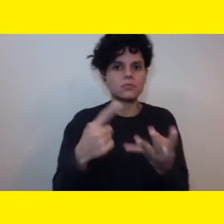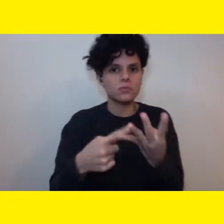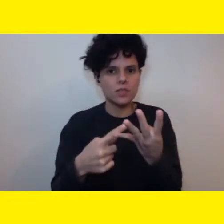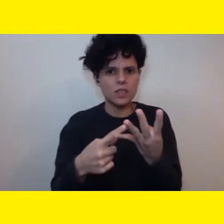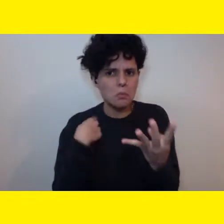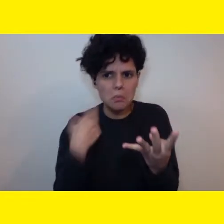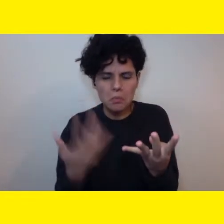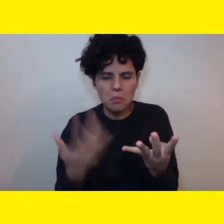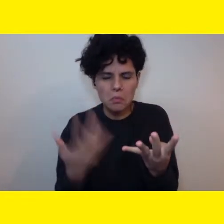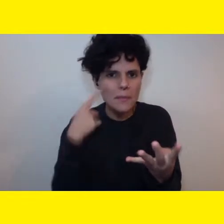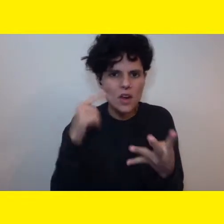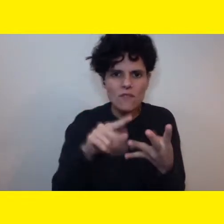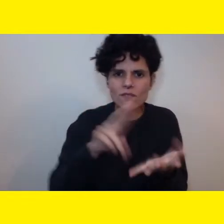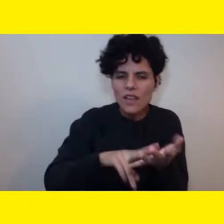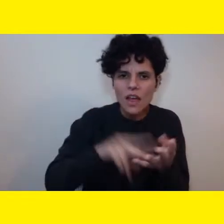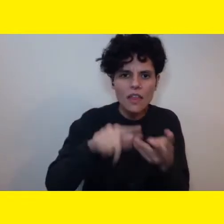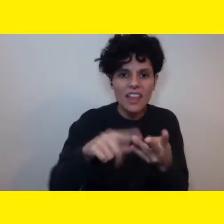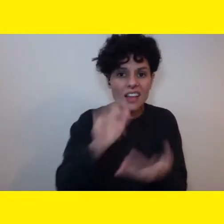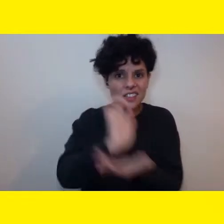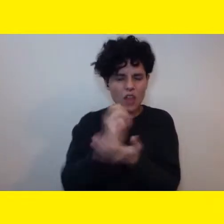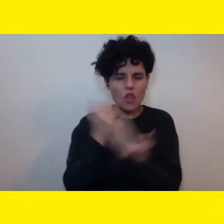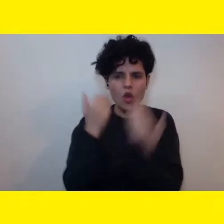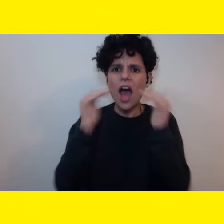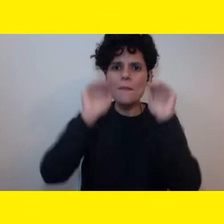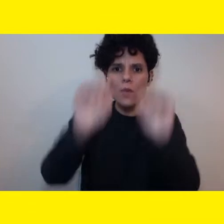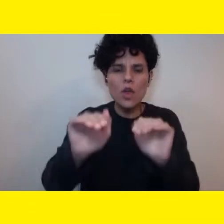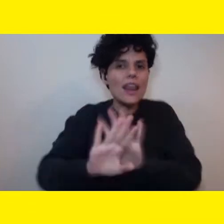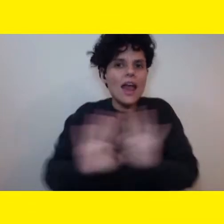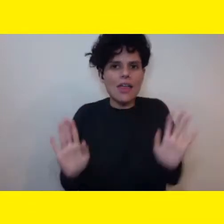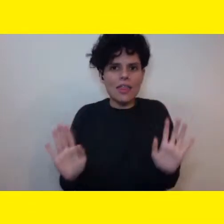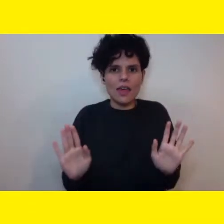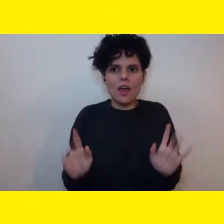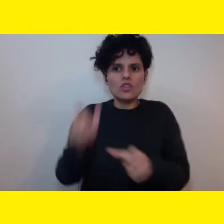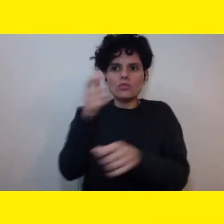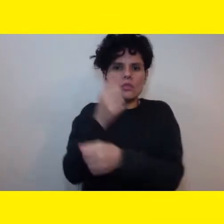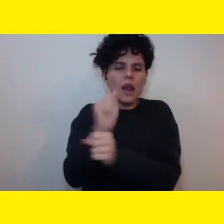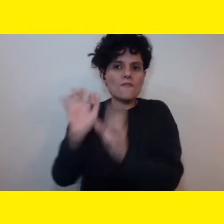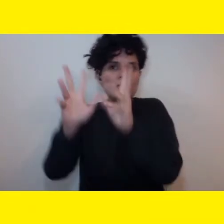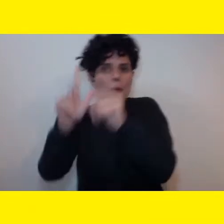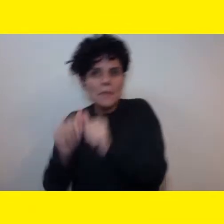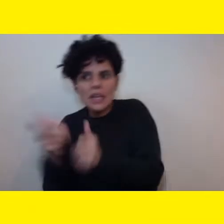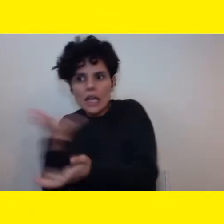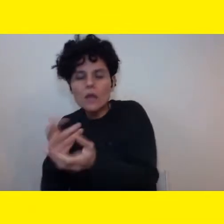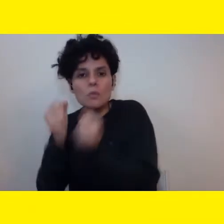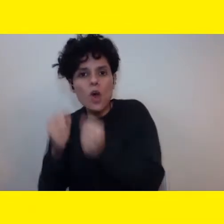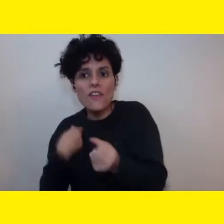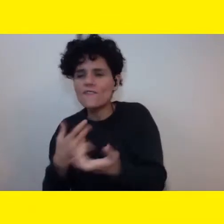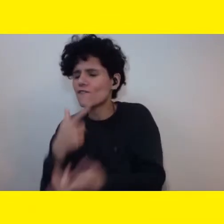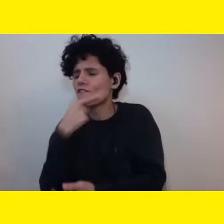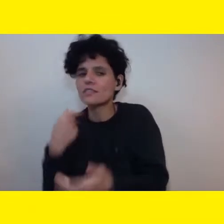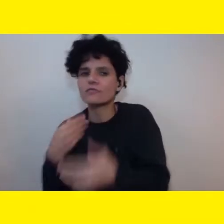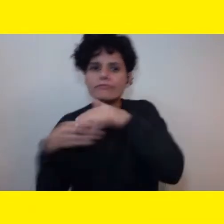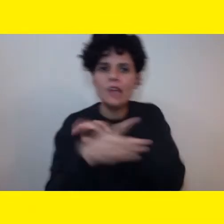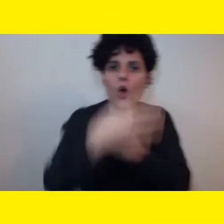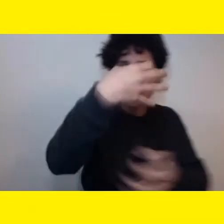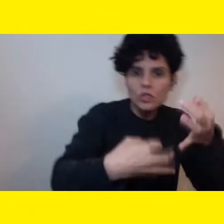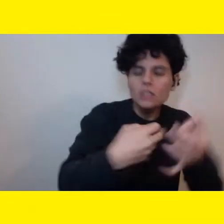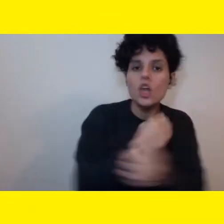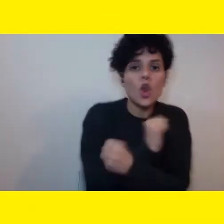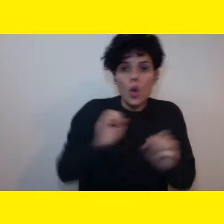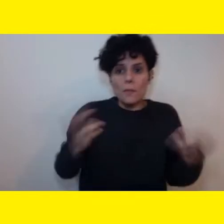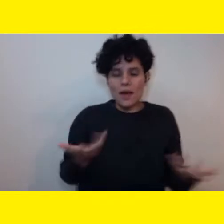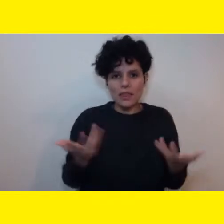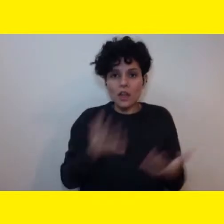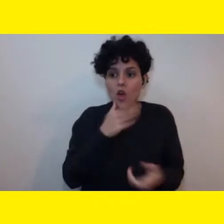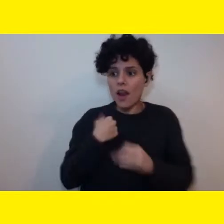casi nulo apoyo del Estado para acceder a la justicia. O sea, no hay ninguna repartición que les pueda llevar su caso a la justicia, y por tanto solamente